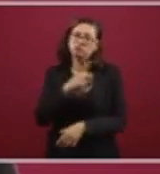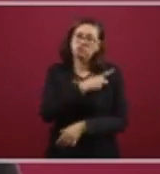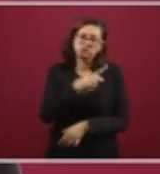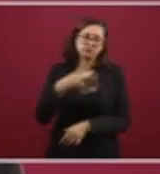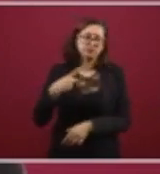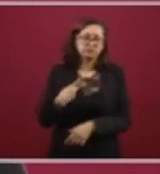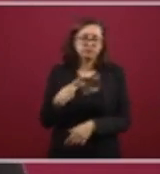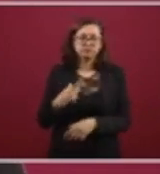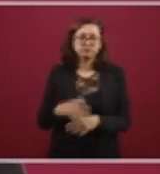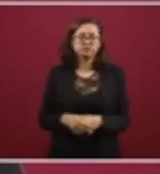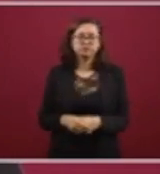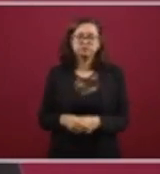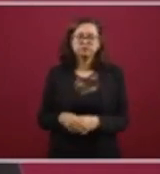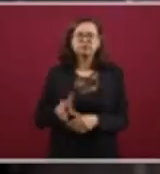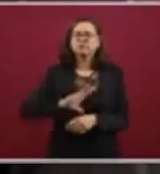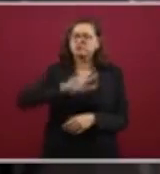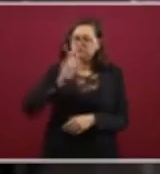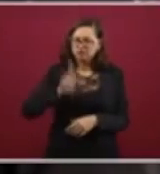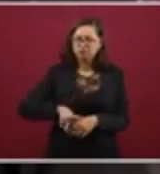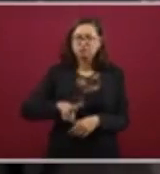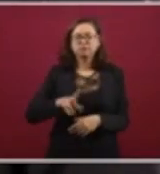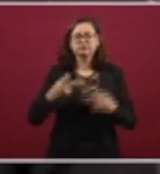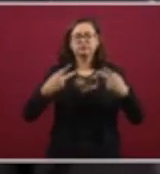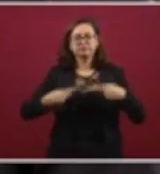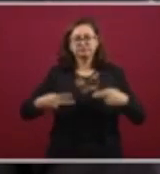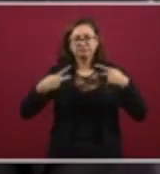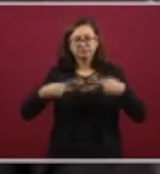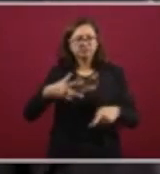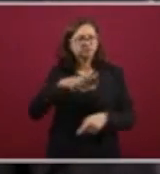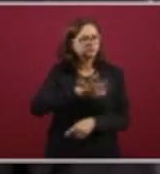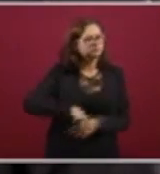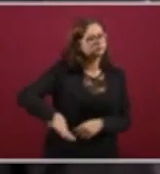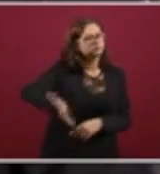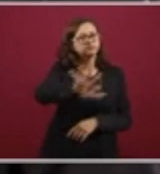es honesto, sobre todo